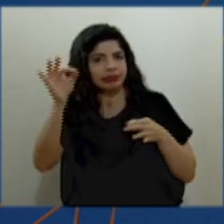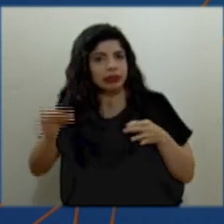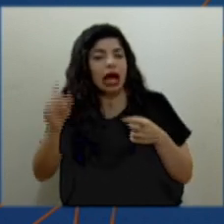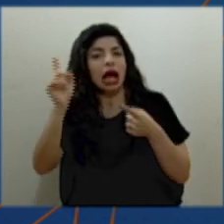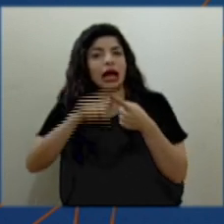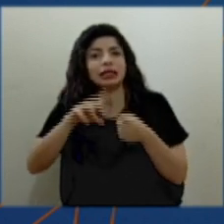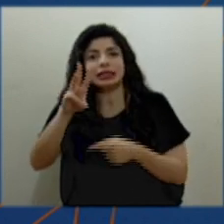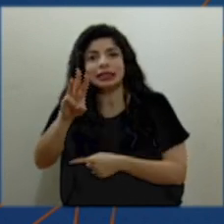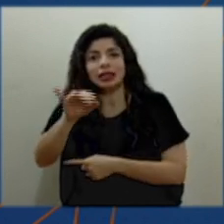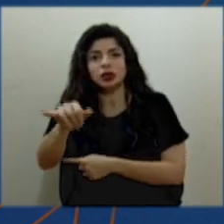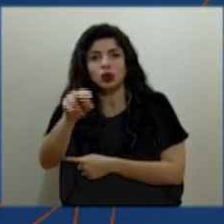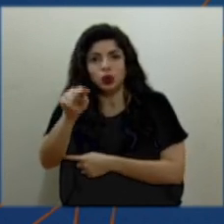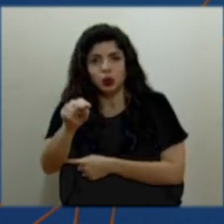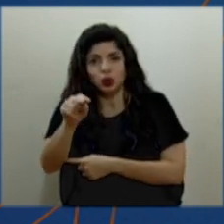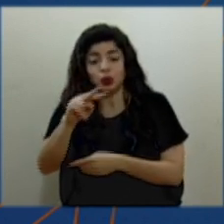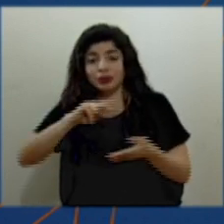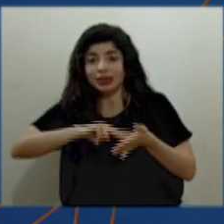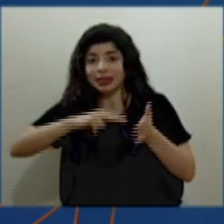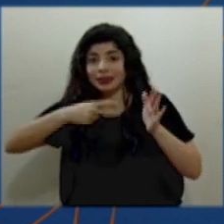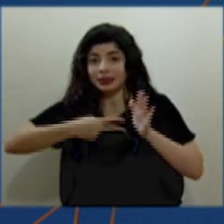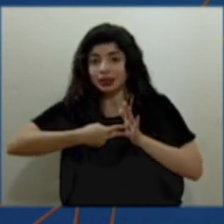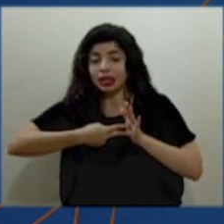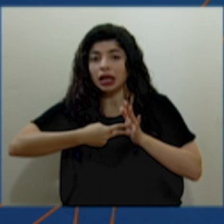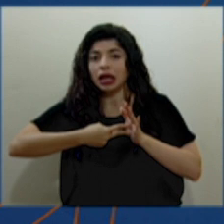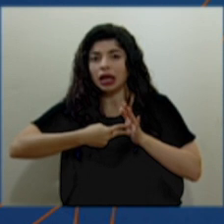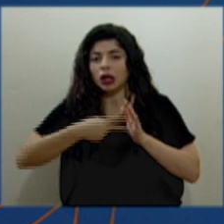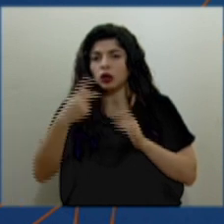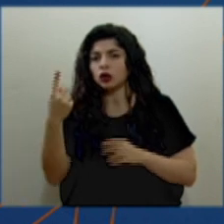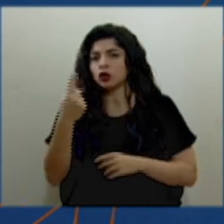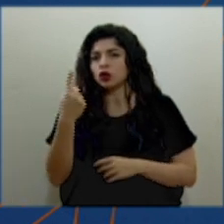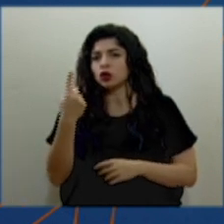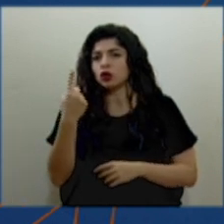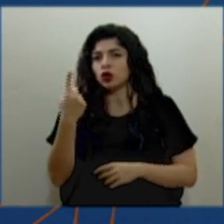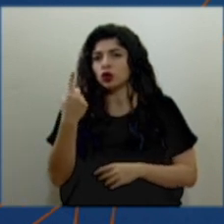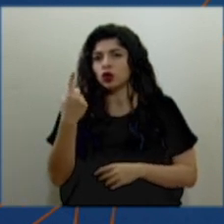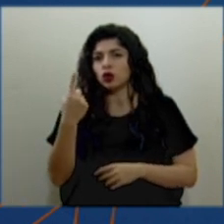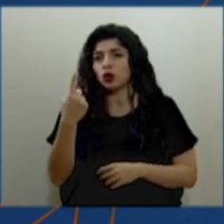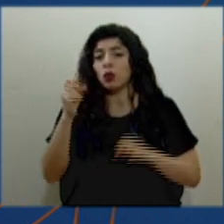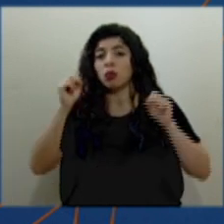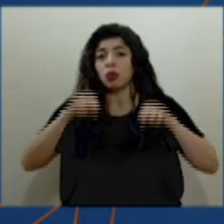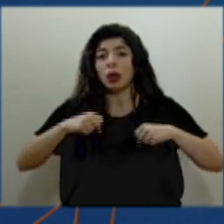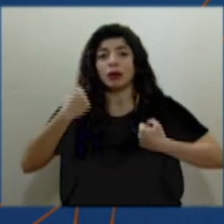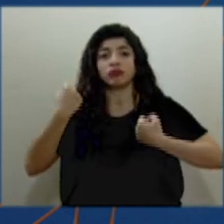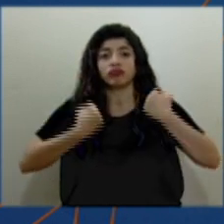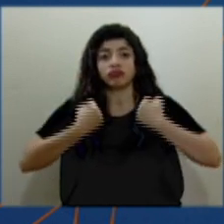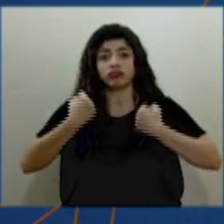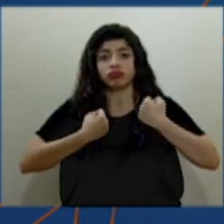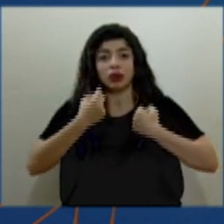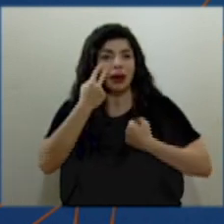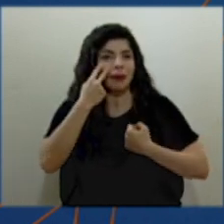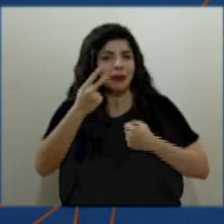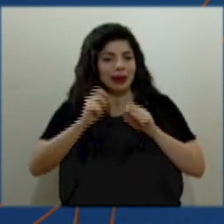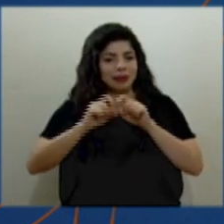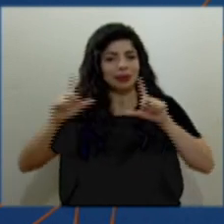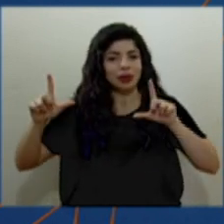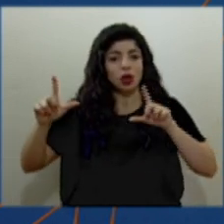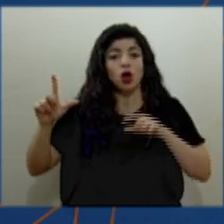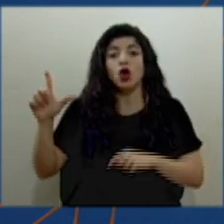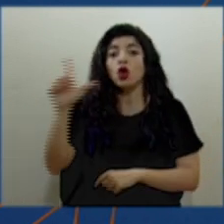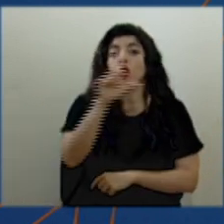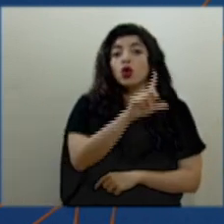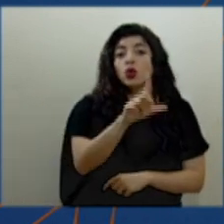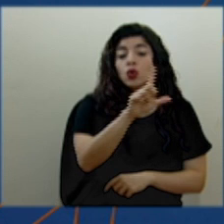hasta el 6 de junio, o sea, solamente circularán, ustedes lo ven ahí, el